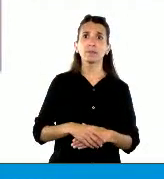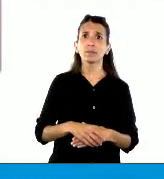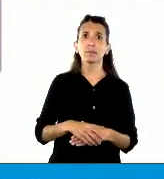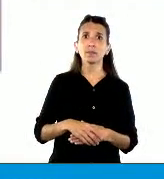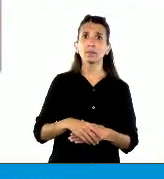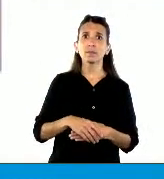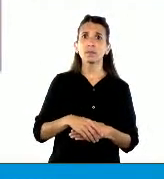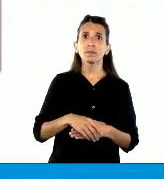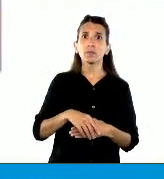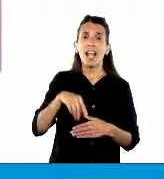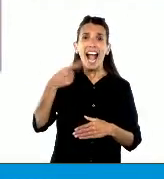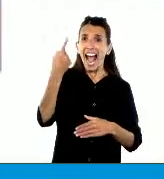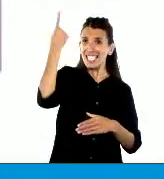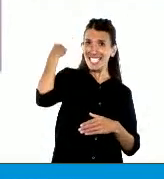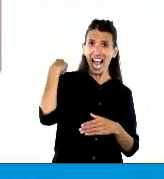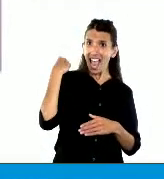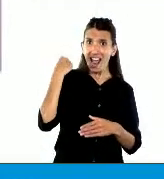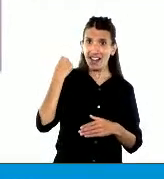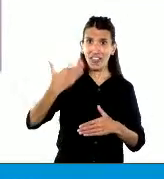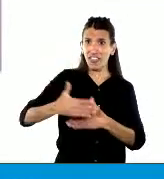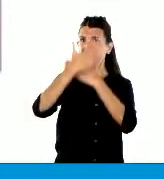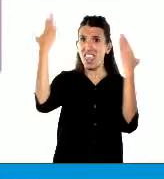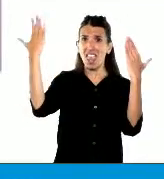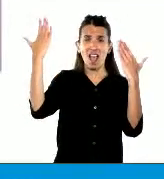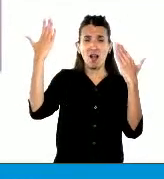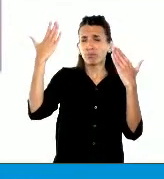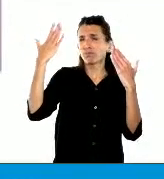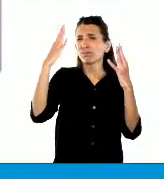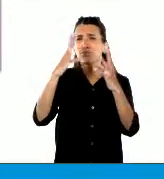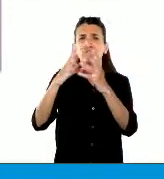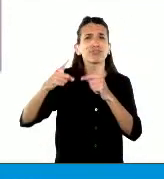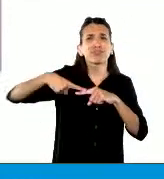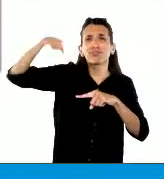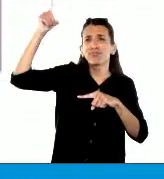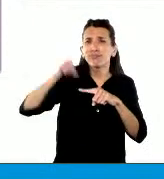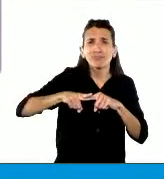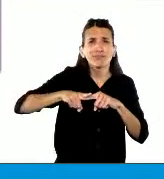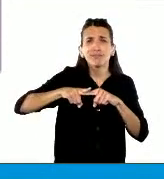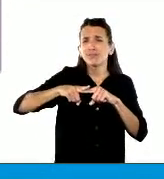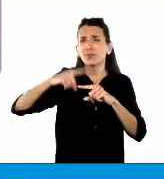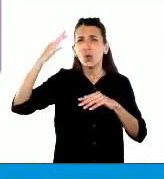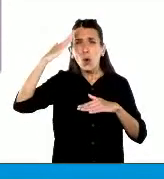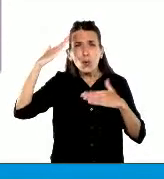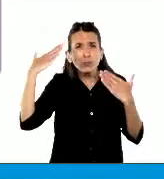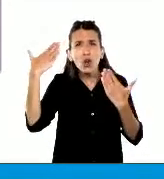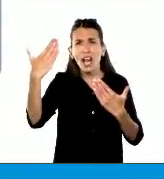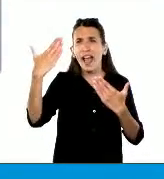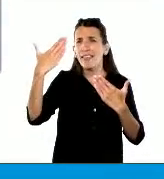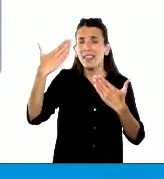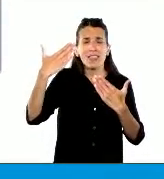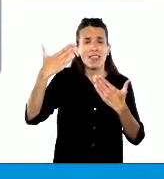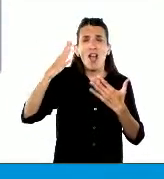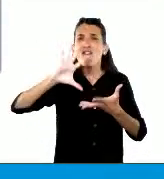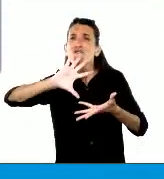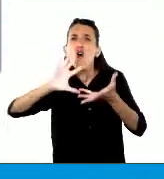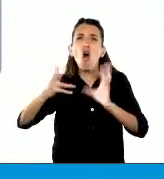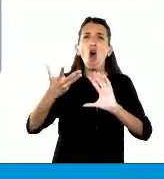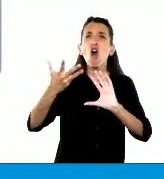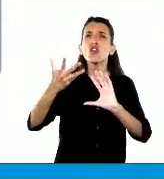Ayer fue una jornada histórica, me parece, para todo nuestro pueblo, donde con una forma novedosa, distinta,